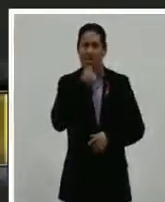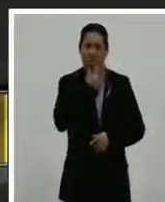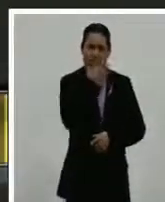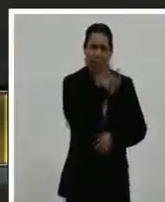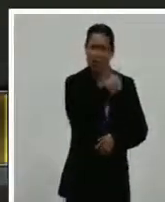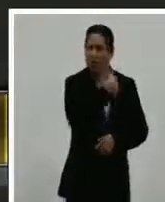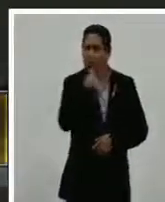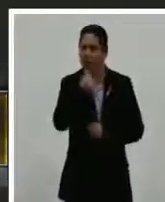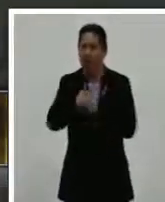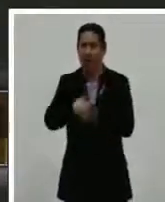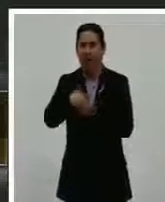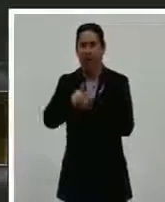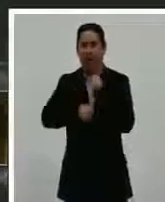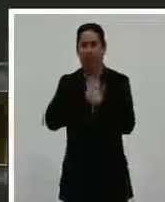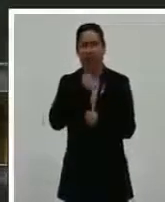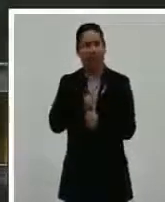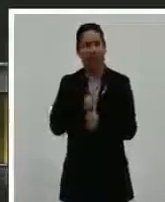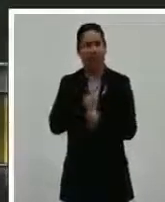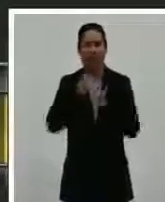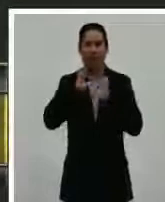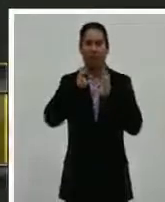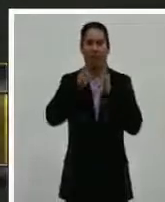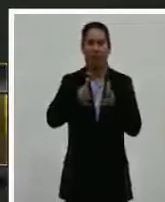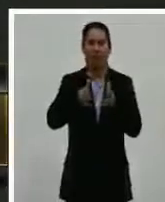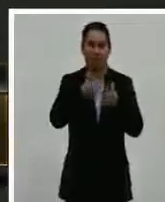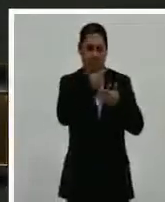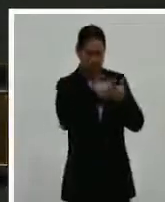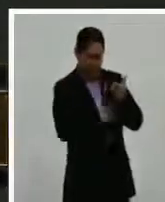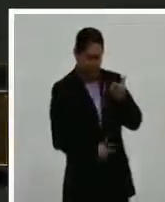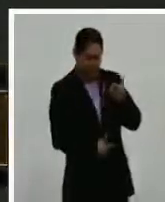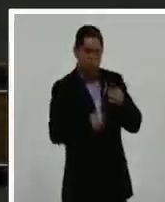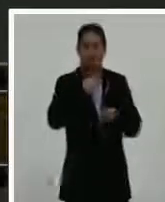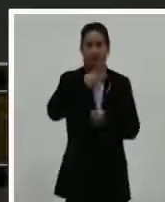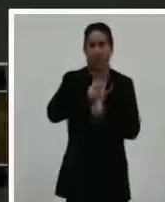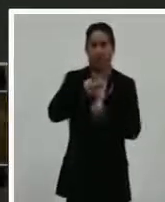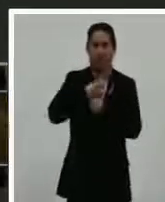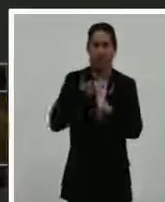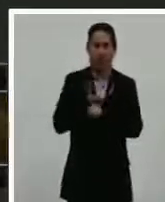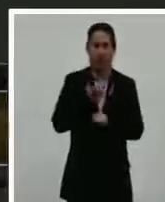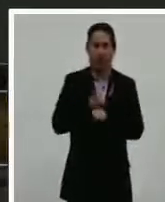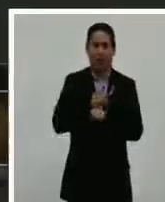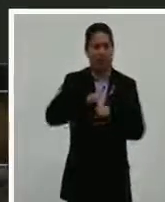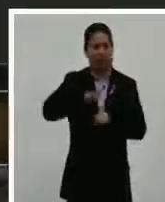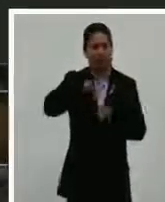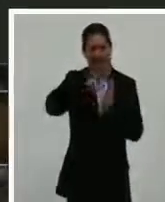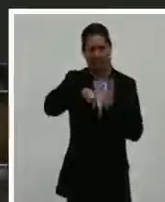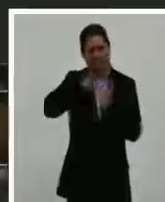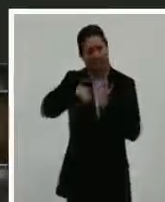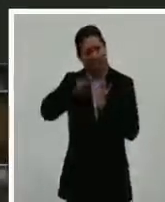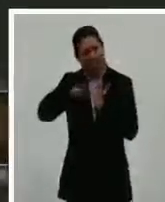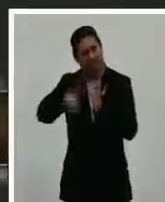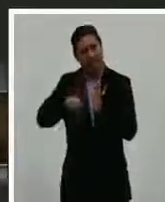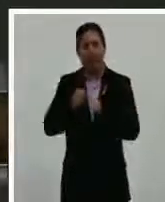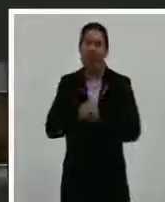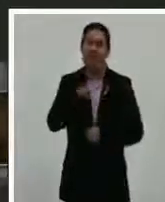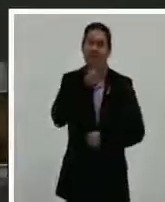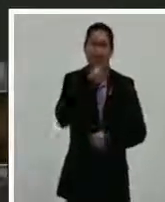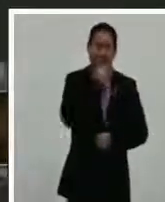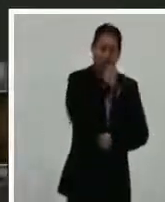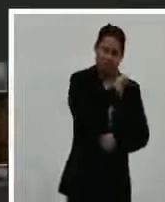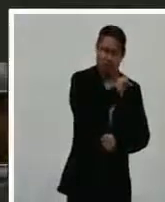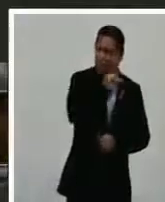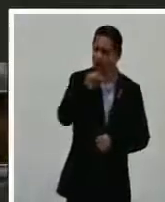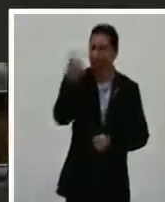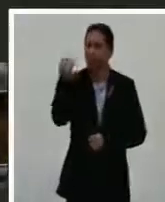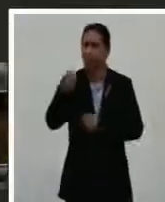años siendo chiapas el segundo estado con mayor tasa de mortalidad en niños de 0 a